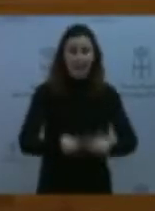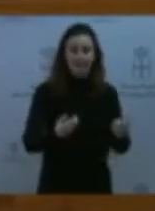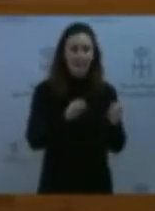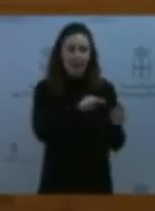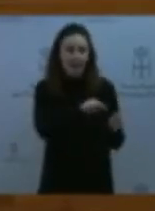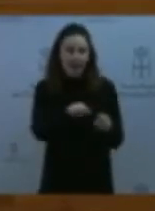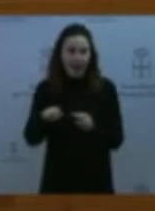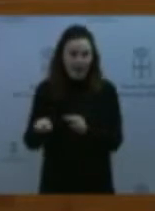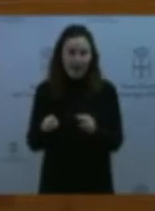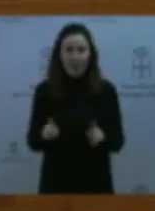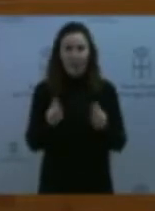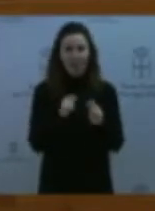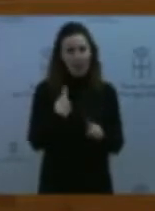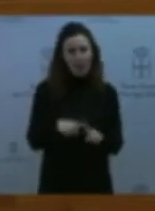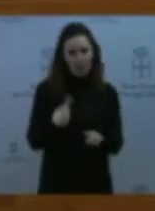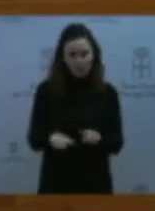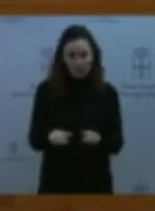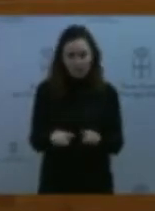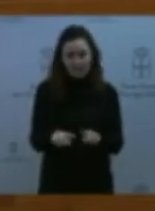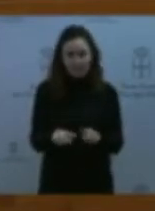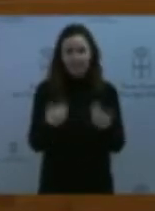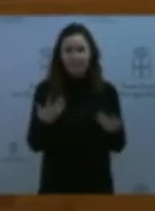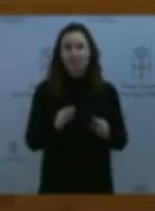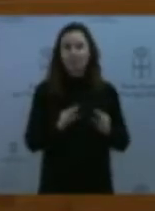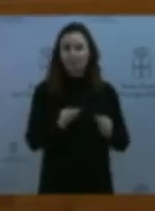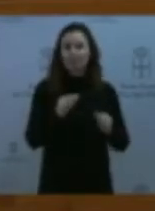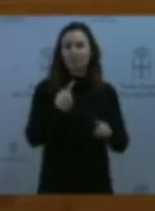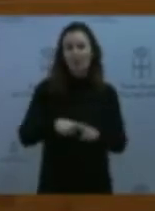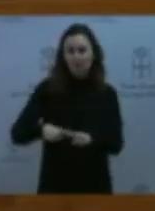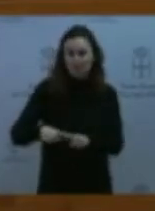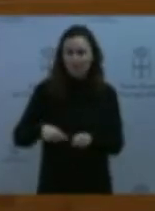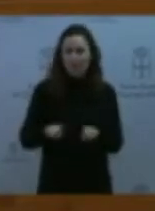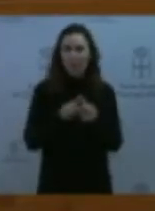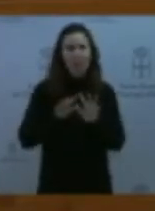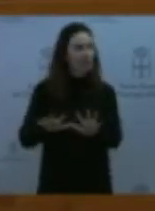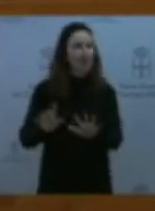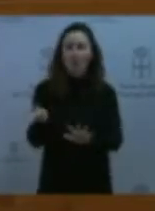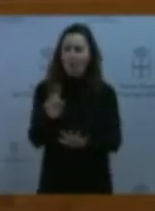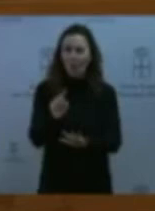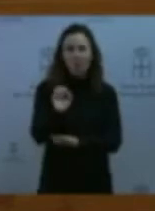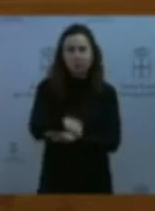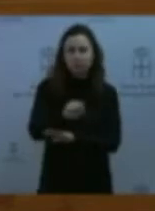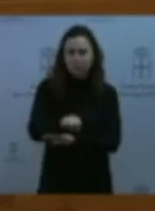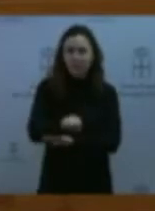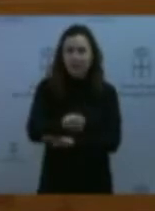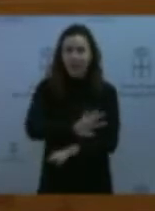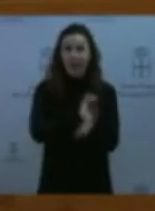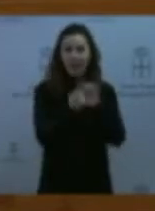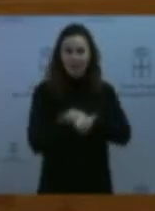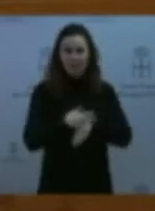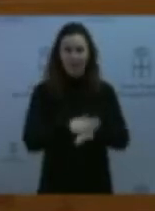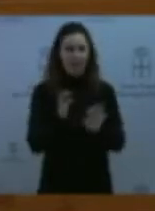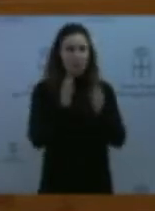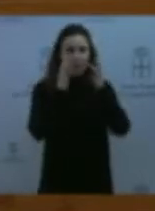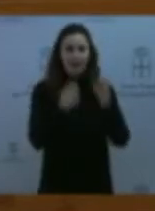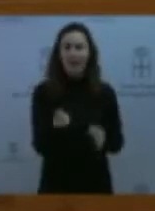sus producciones dejan de ser marginales o despreciables y pasan a ser rentas en forma de madera o en forma